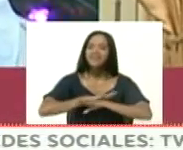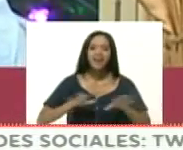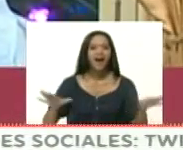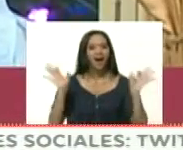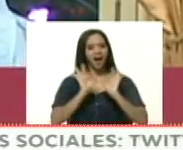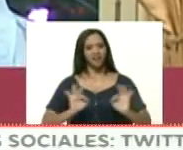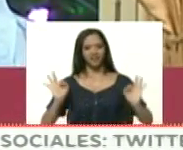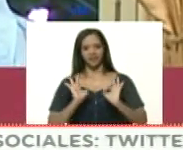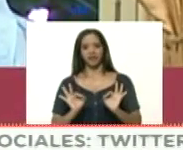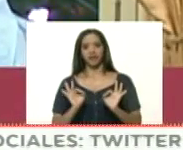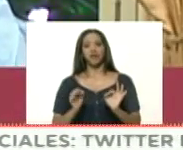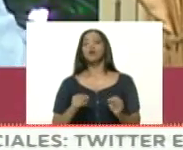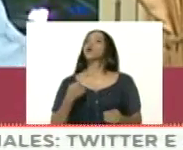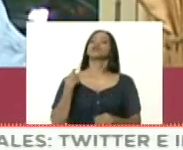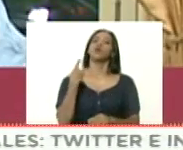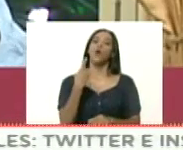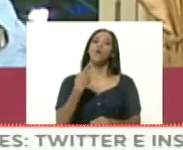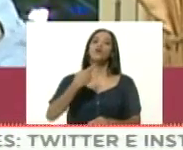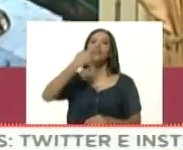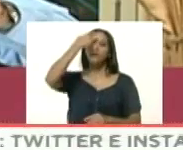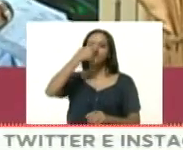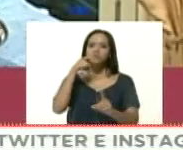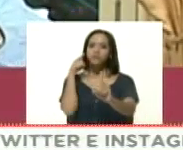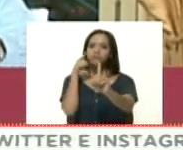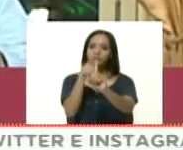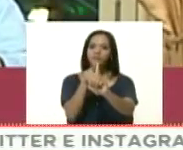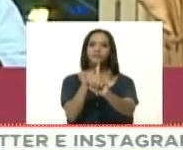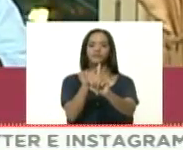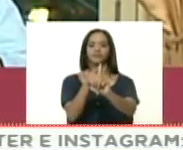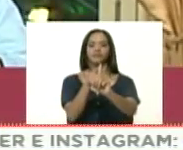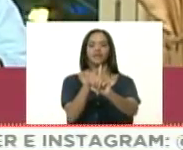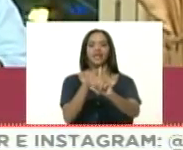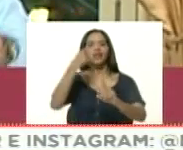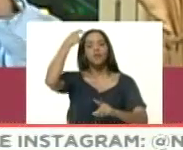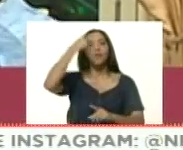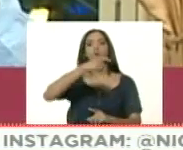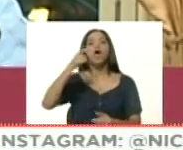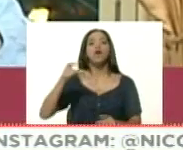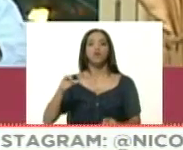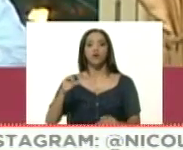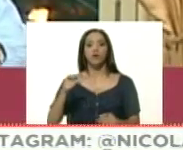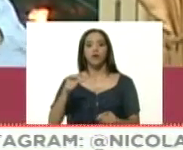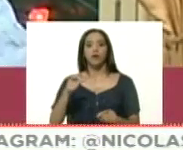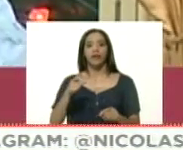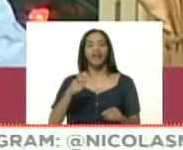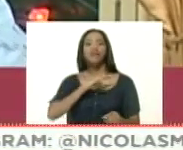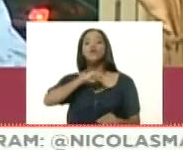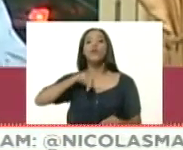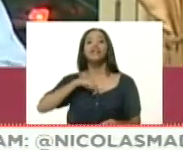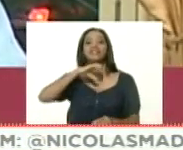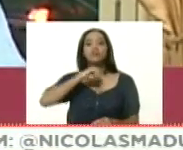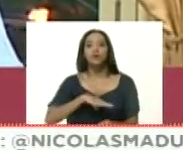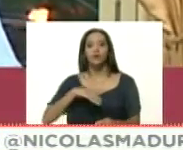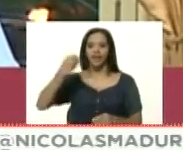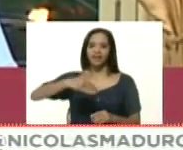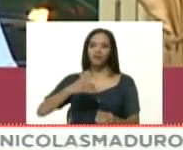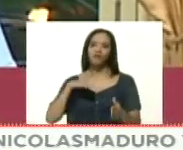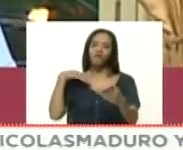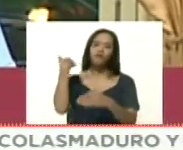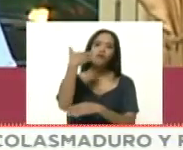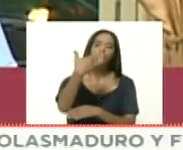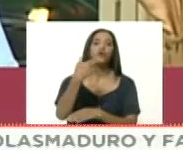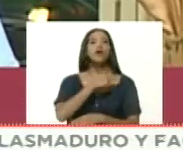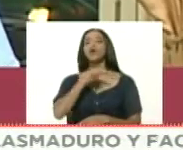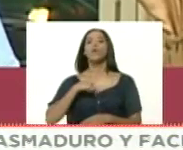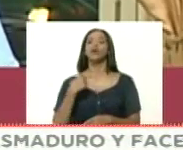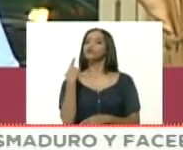Nuestro único ser objetivo es el pueblo, es nuestra historia, es el derecho al futuro, es nuestro